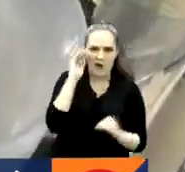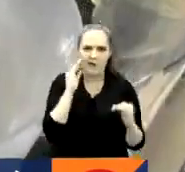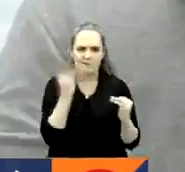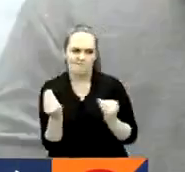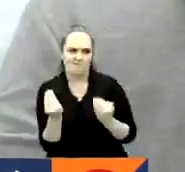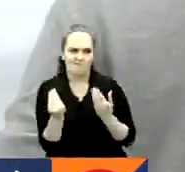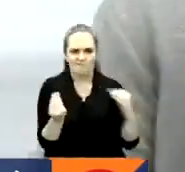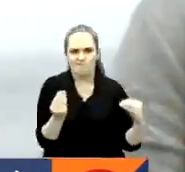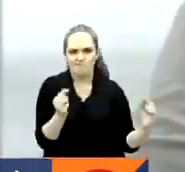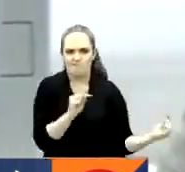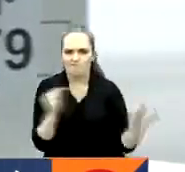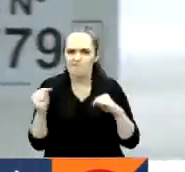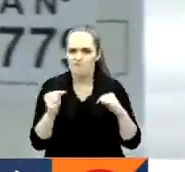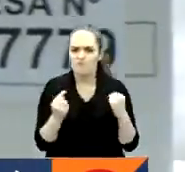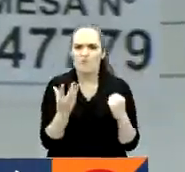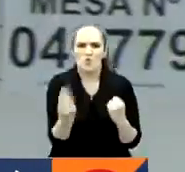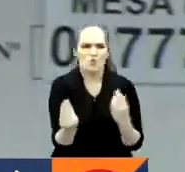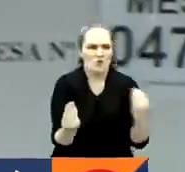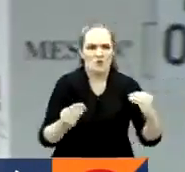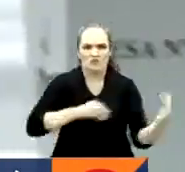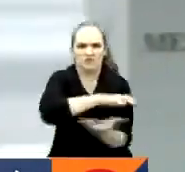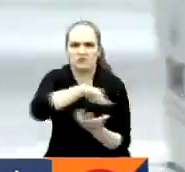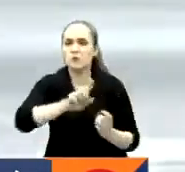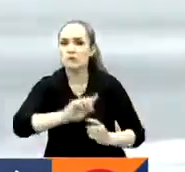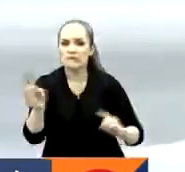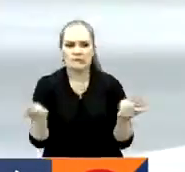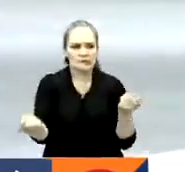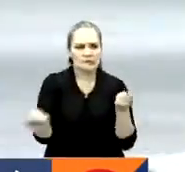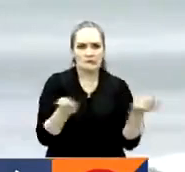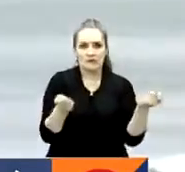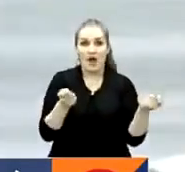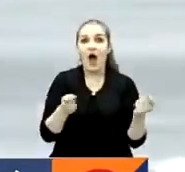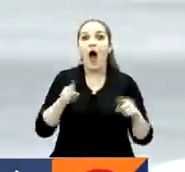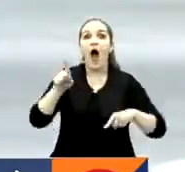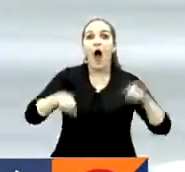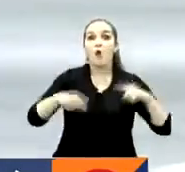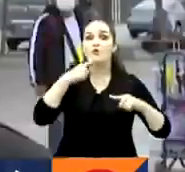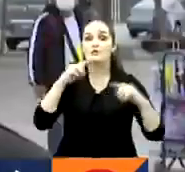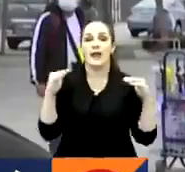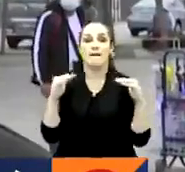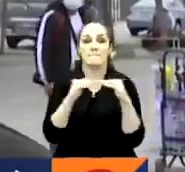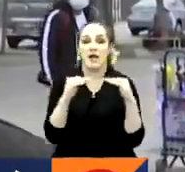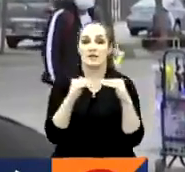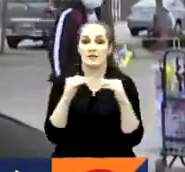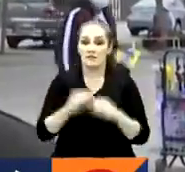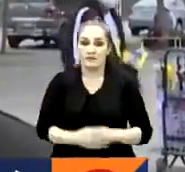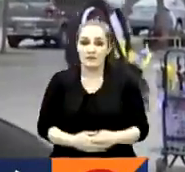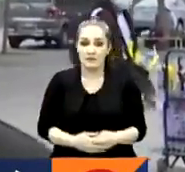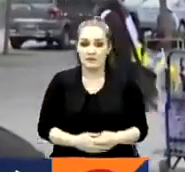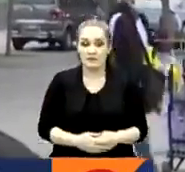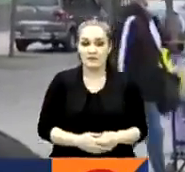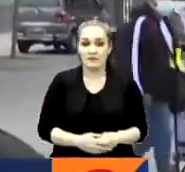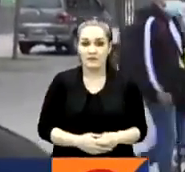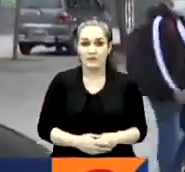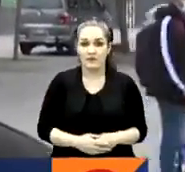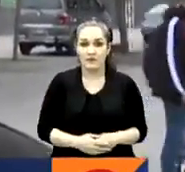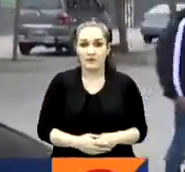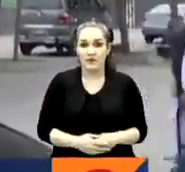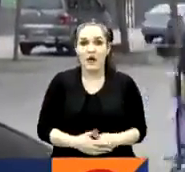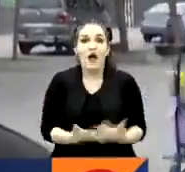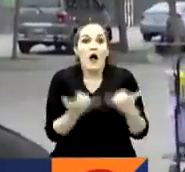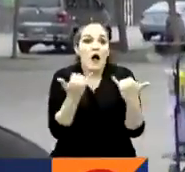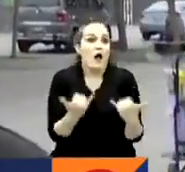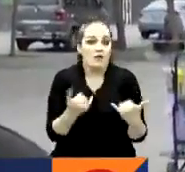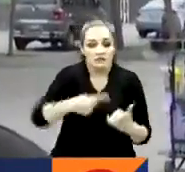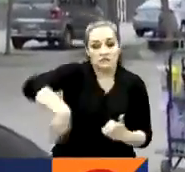polarización entre ambos candidatos y sus seguidores, ya que las proyecciones pronosticaban un empate técnico. La verdad, la población está tomando